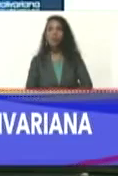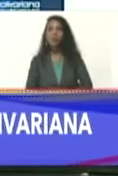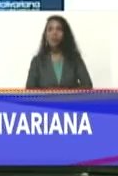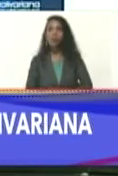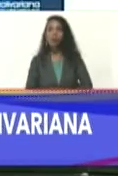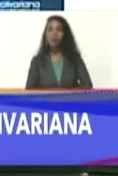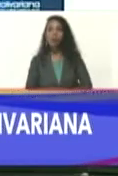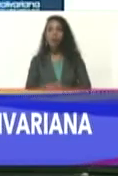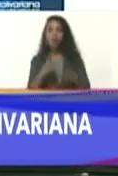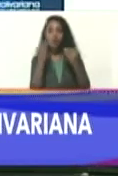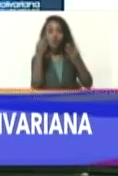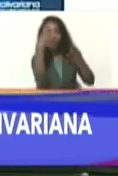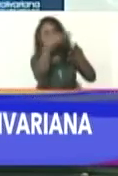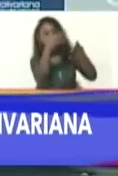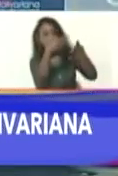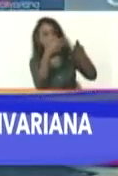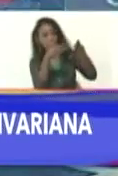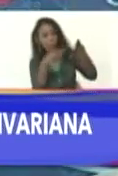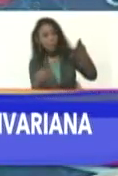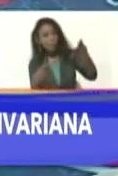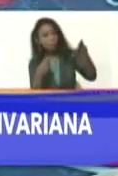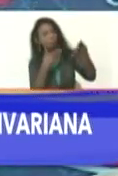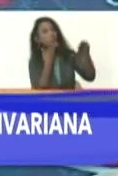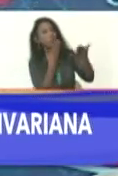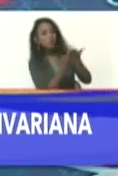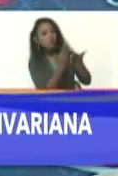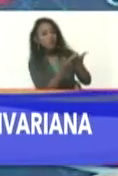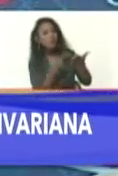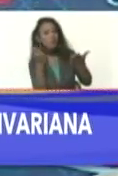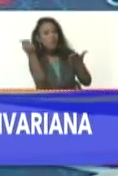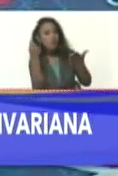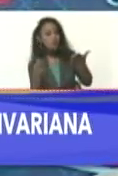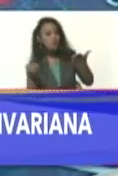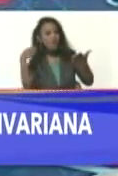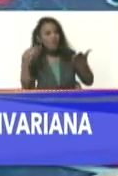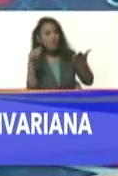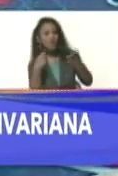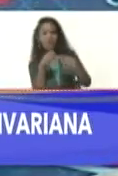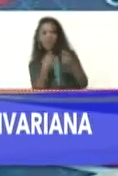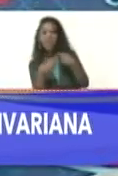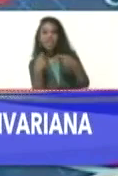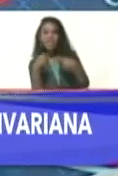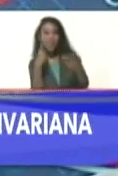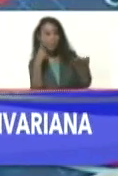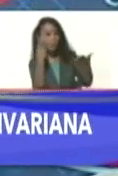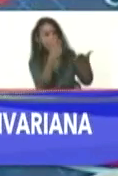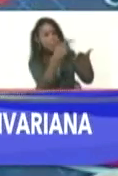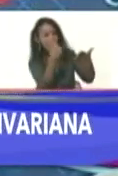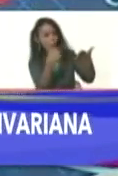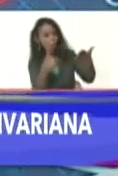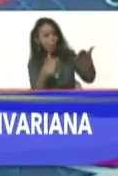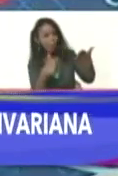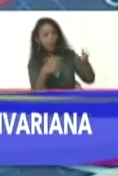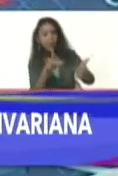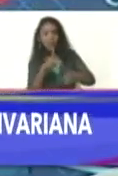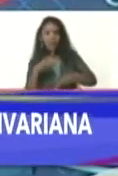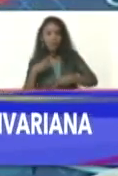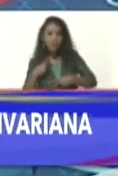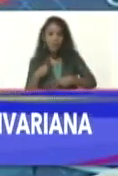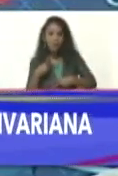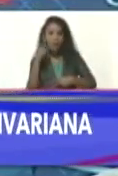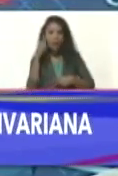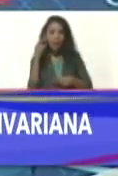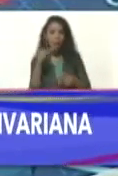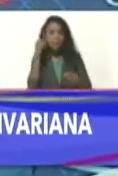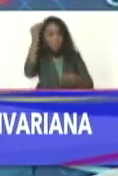Conjunto de recursos. Me solicitan recursos financieros. Se somete a la consideración del ciudadano presidente de la